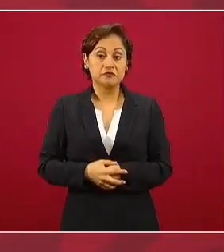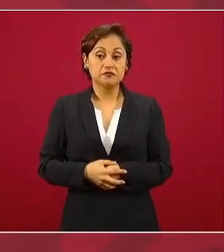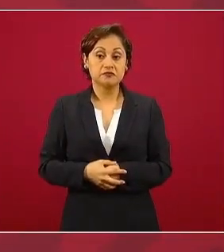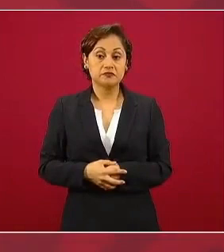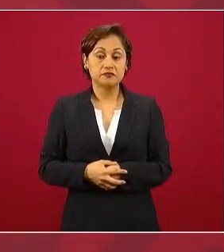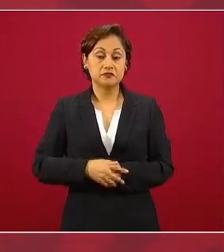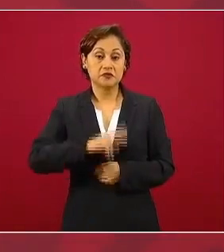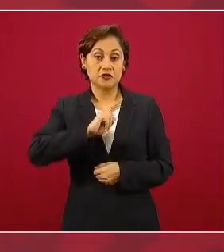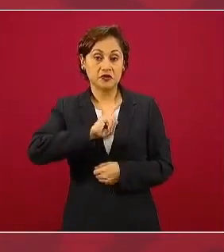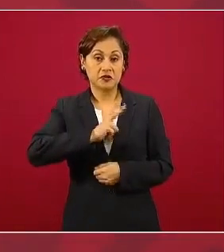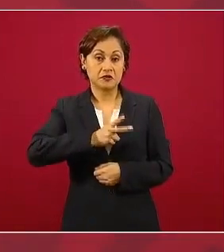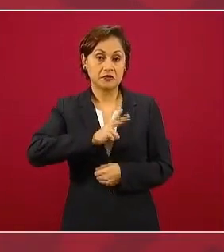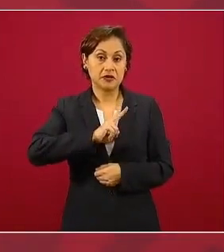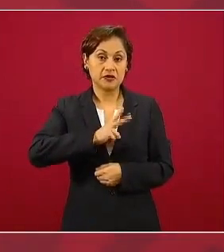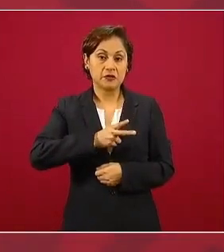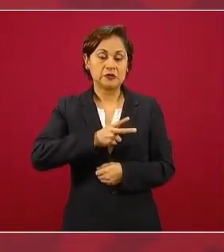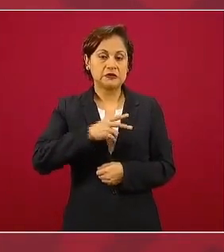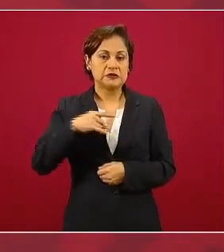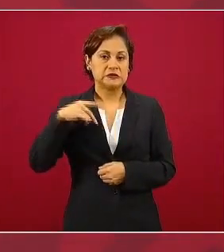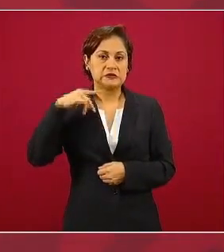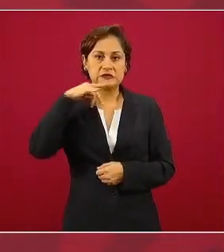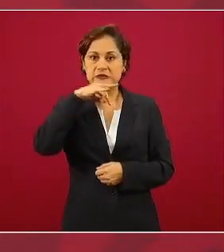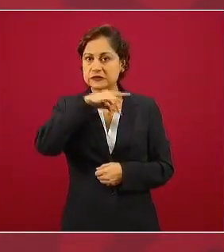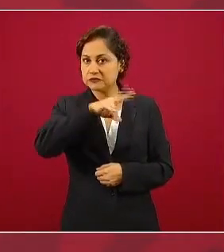Contagioso. traicionero,